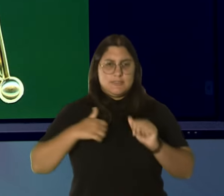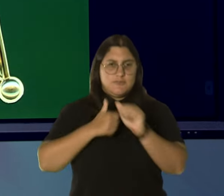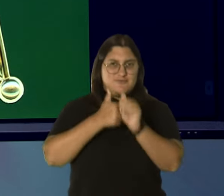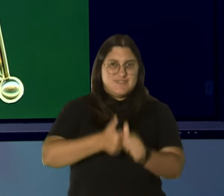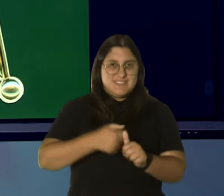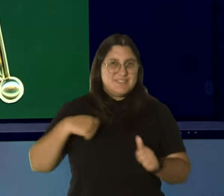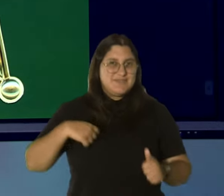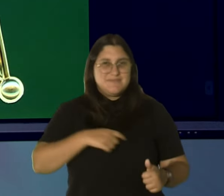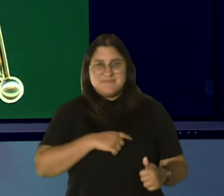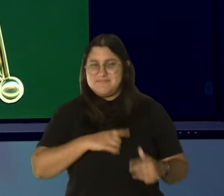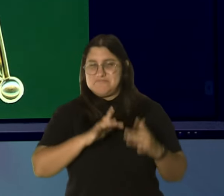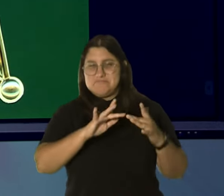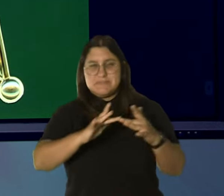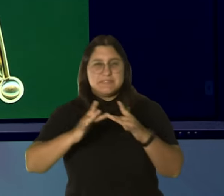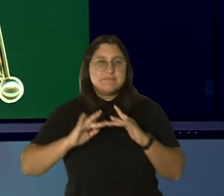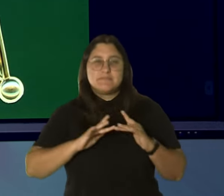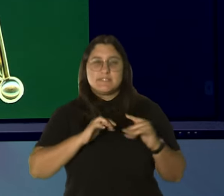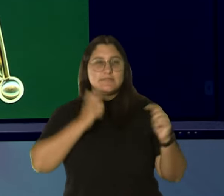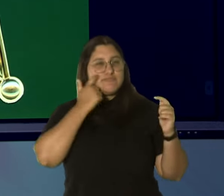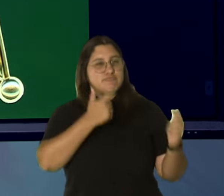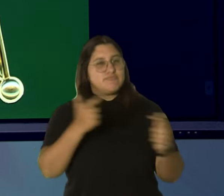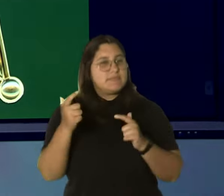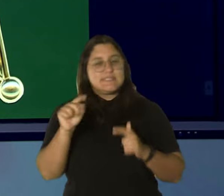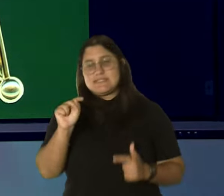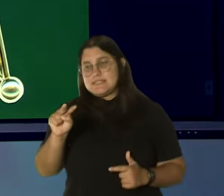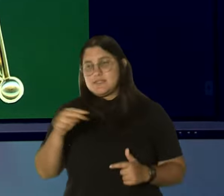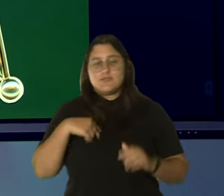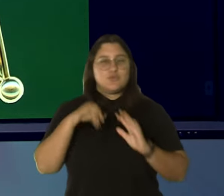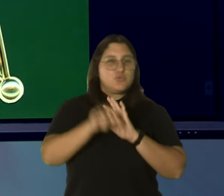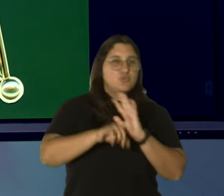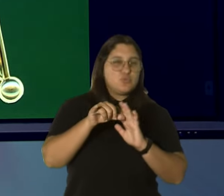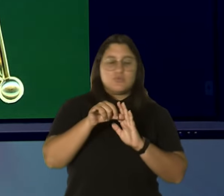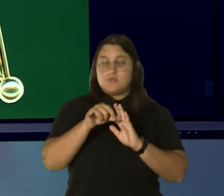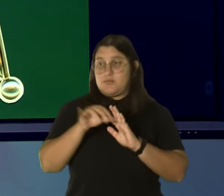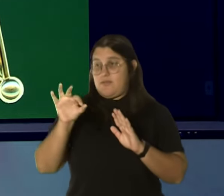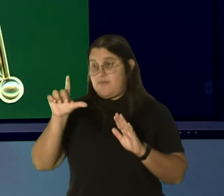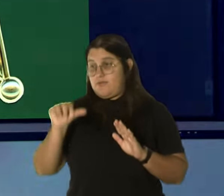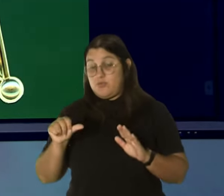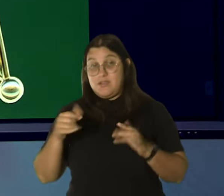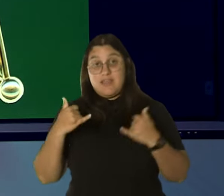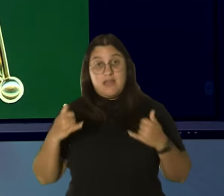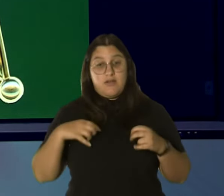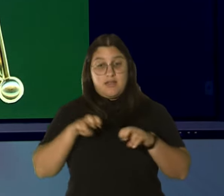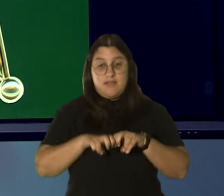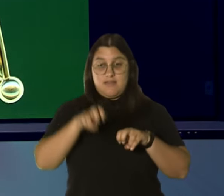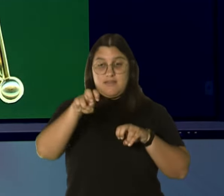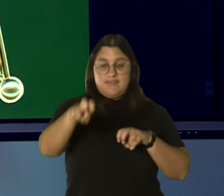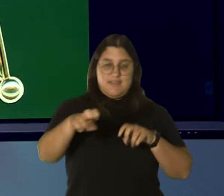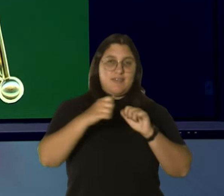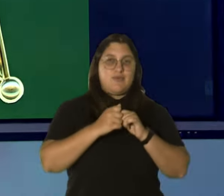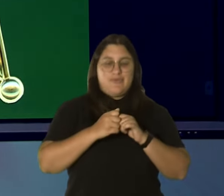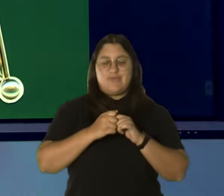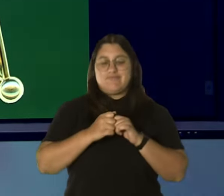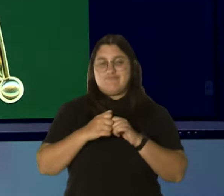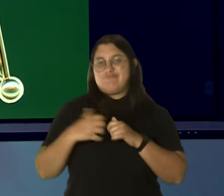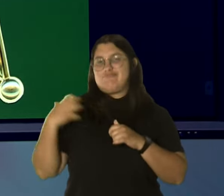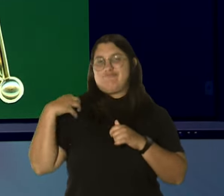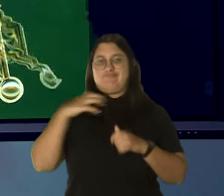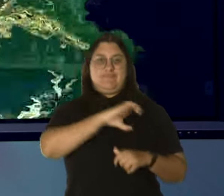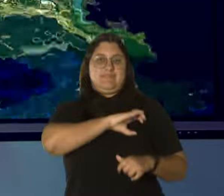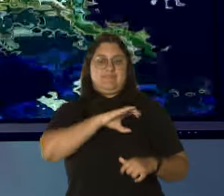redes sociales y nos ven también por televisión y en YouTube allá en la Florida pasamos con el sherif Marcos López quien nos va a